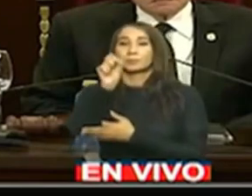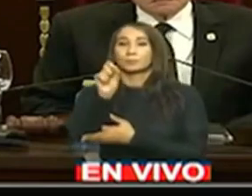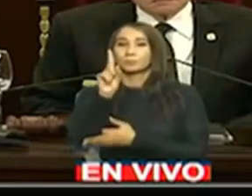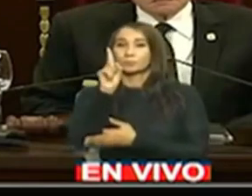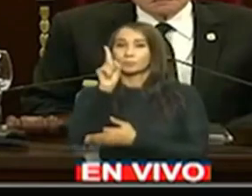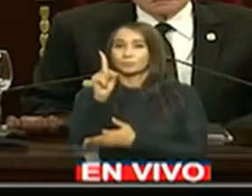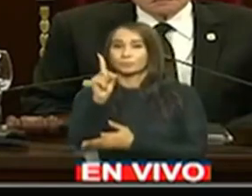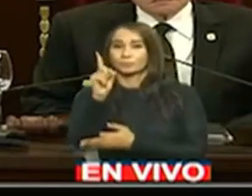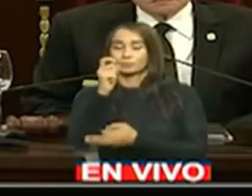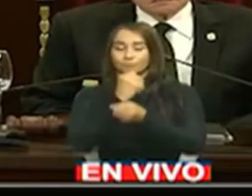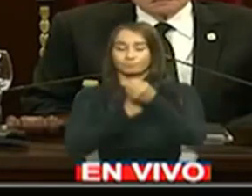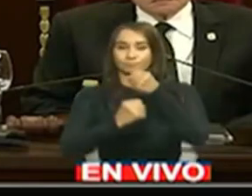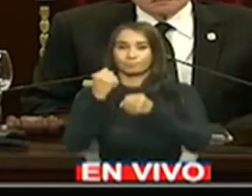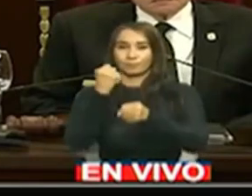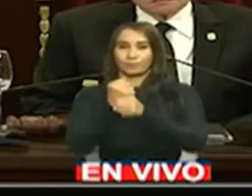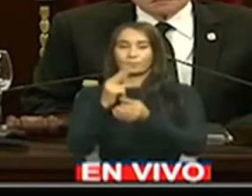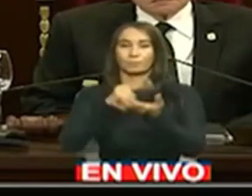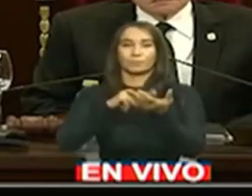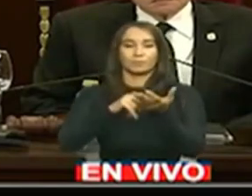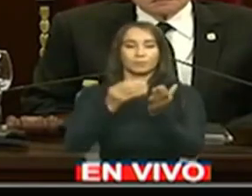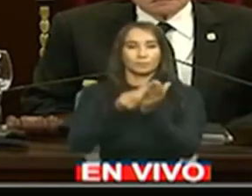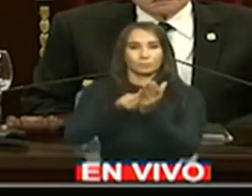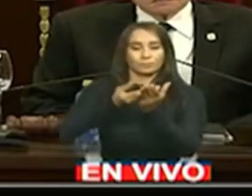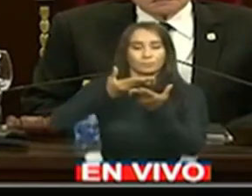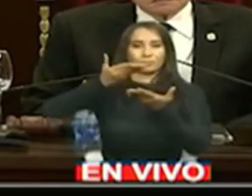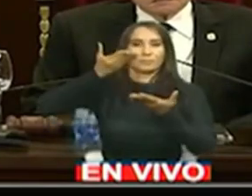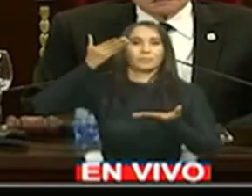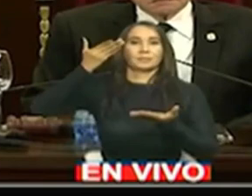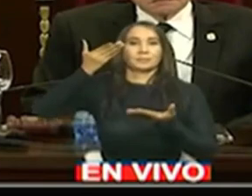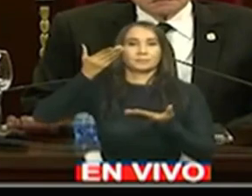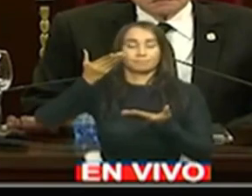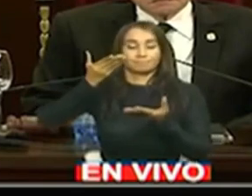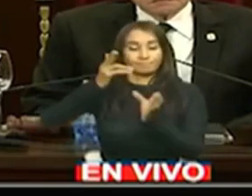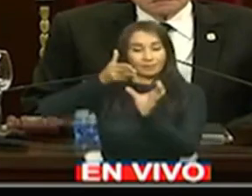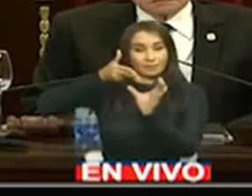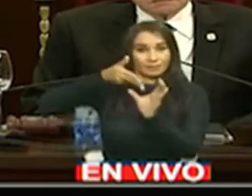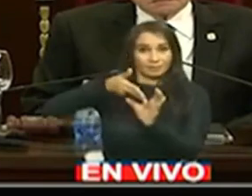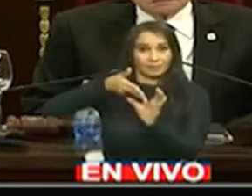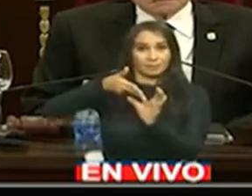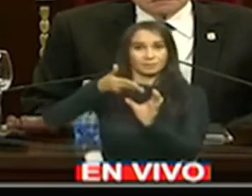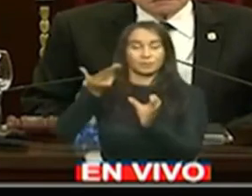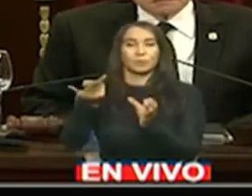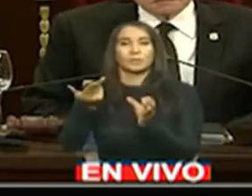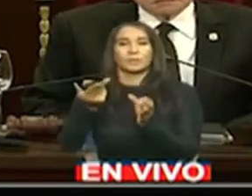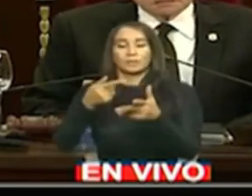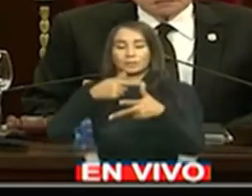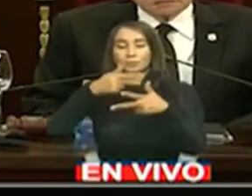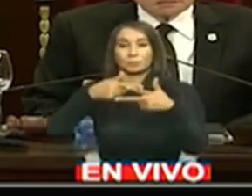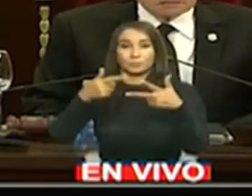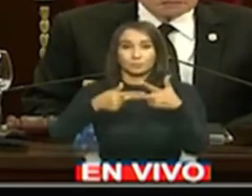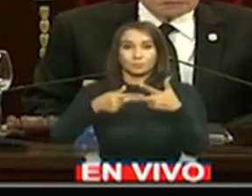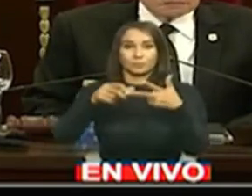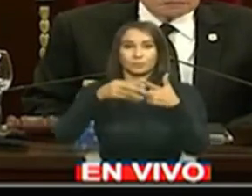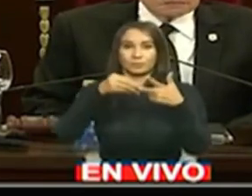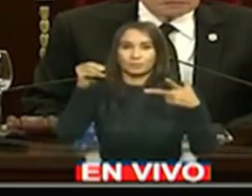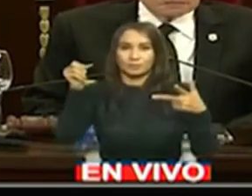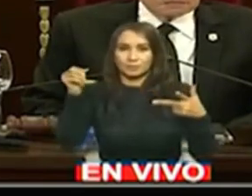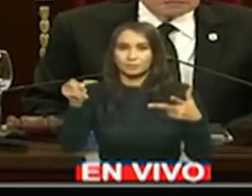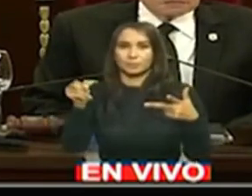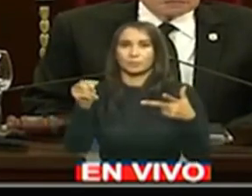del 2021 es explicado por el aumento de los precios de la gasolina regular y premium, gasoil y gas